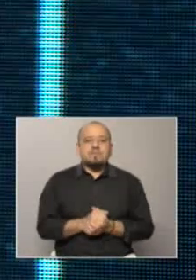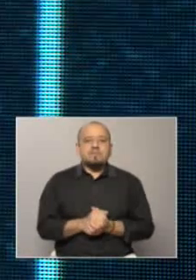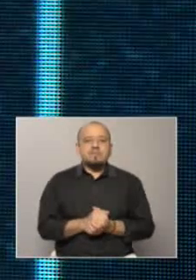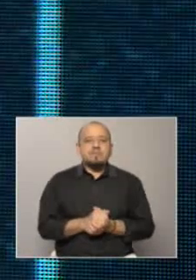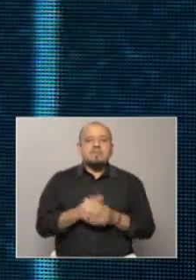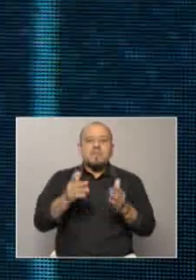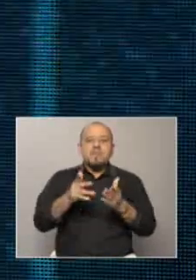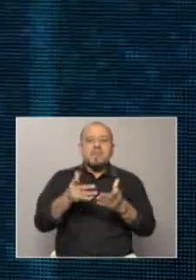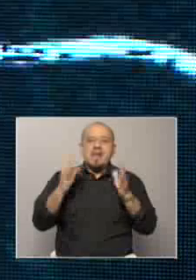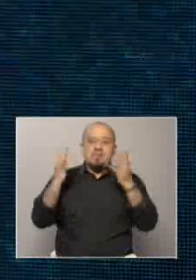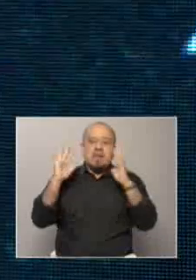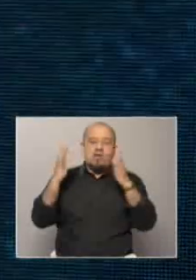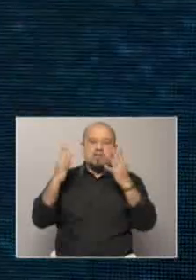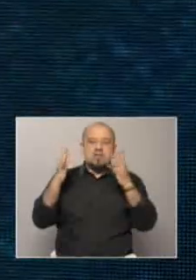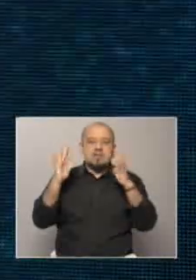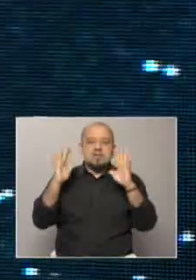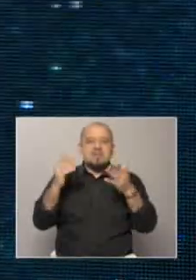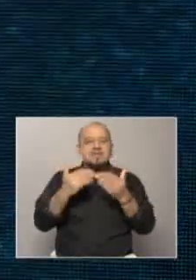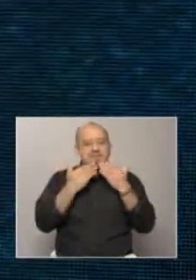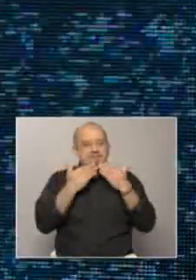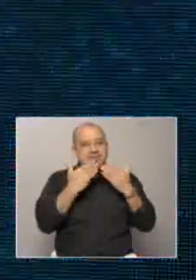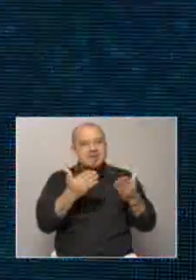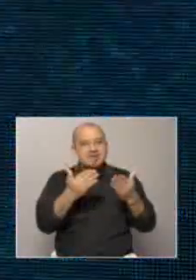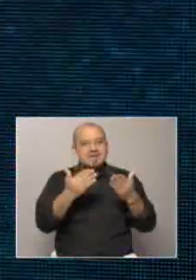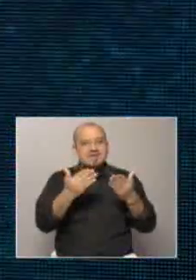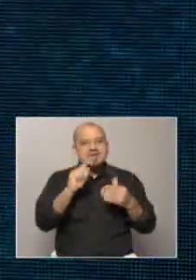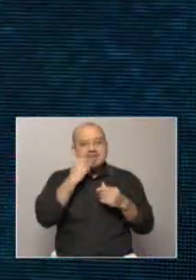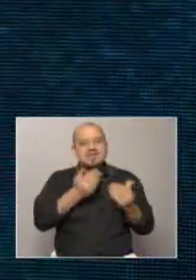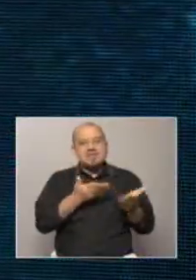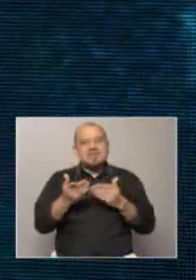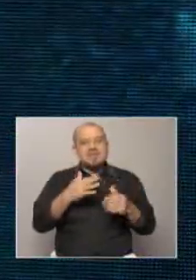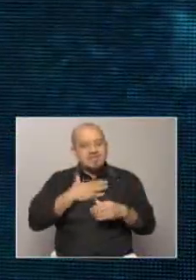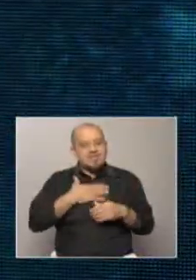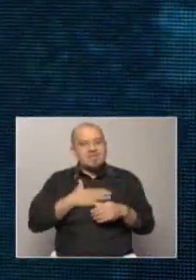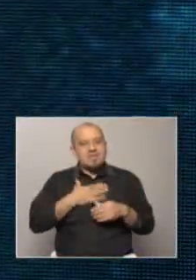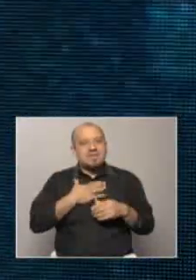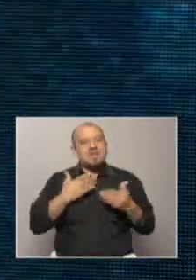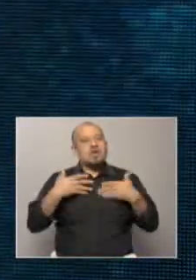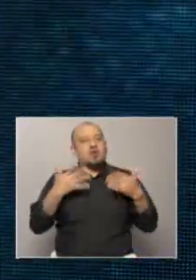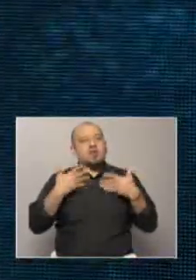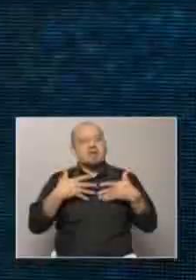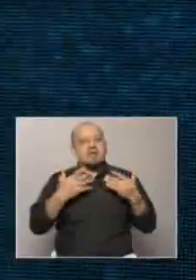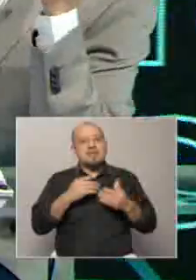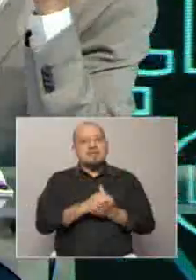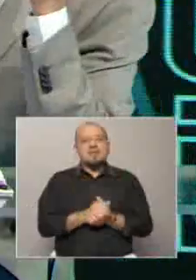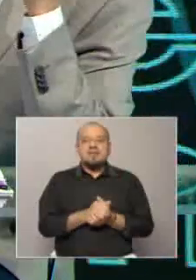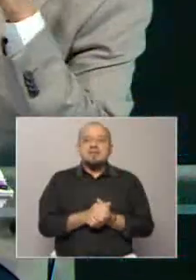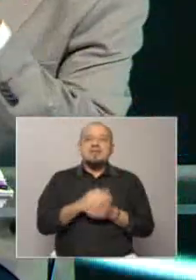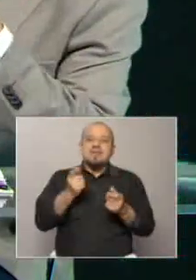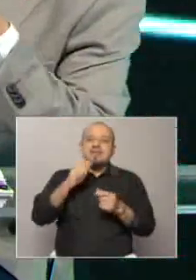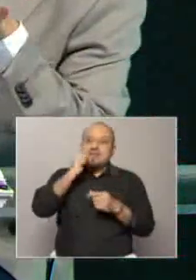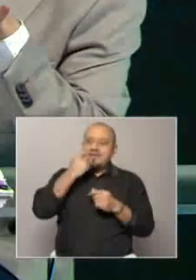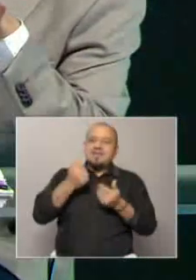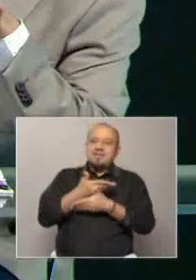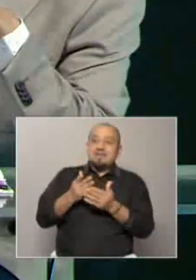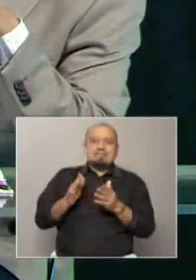Y la recibimos con un aplauso. Muchas gracias, qué linda presentación. ¿Cómo andás? Muy bien, muy bien, muy contenta de estar acá. Son preciosas las presentaciones, pero son